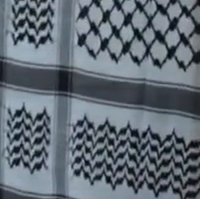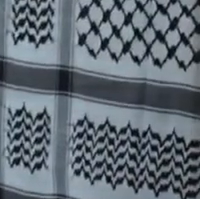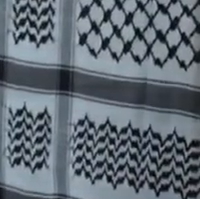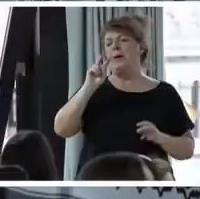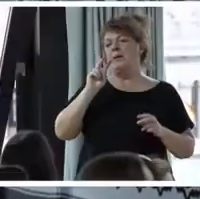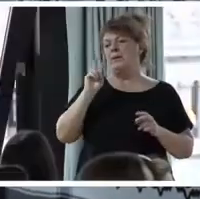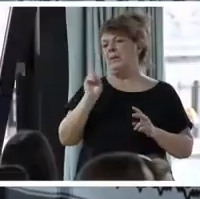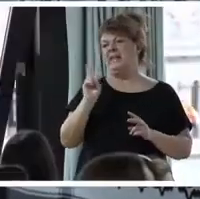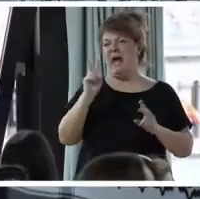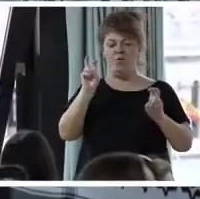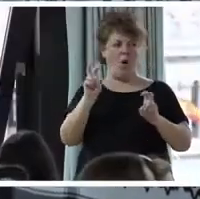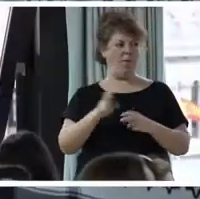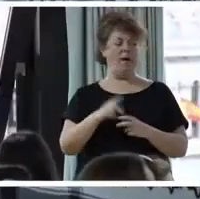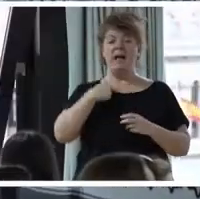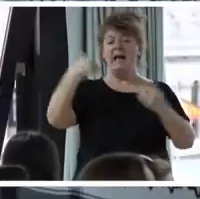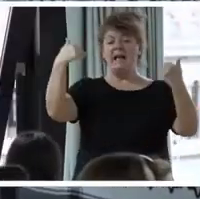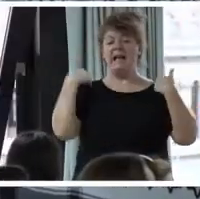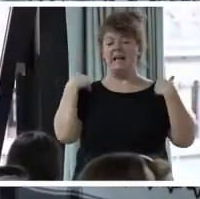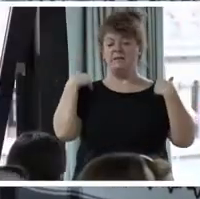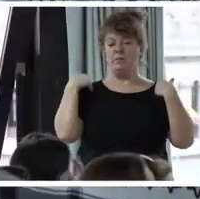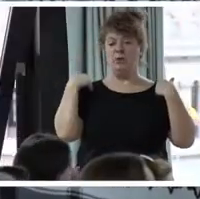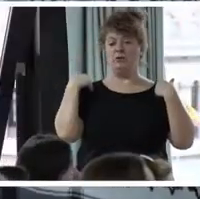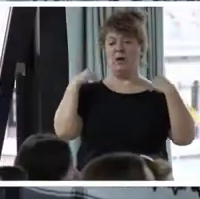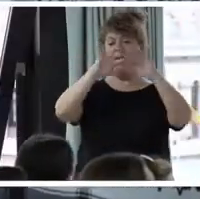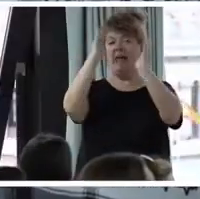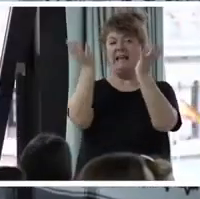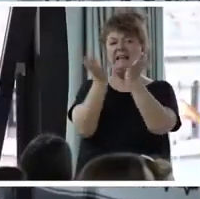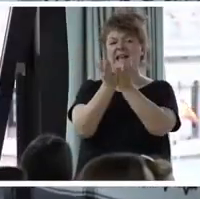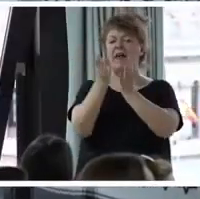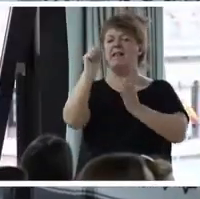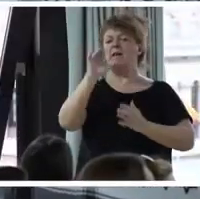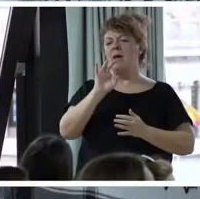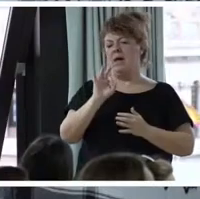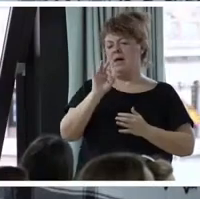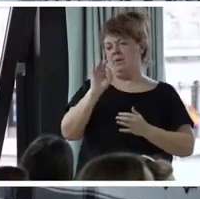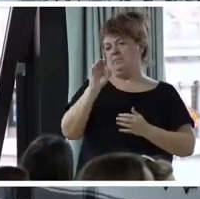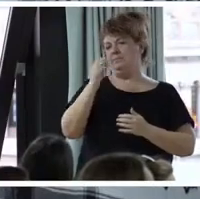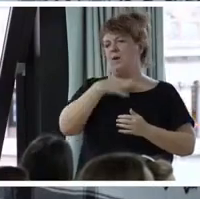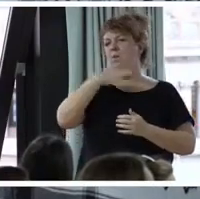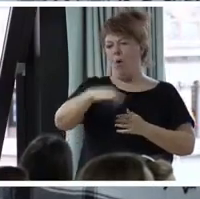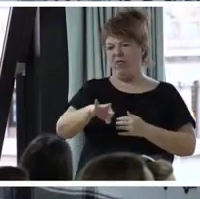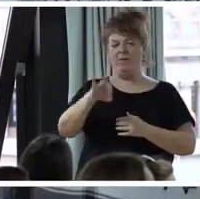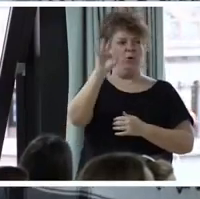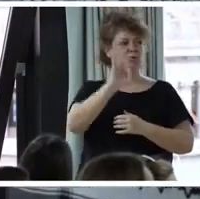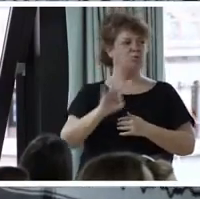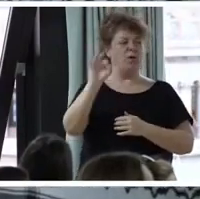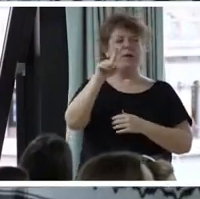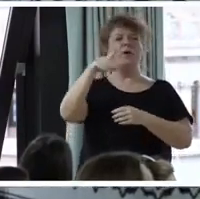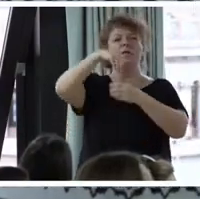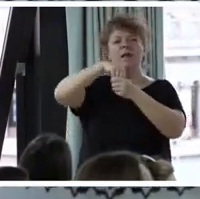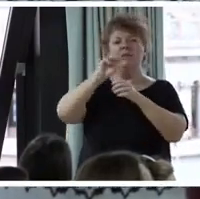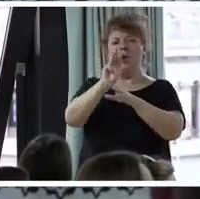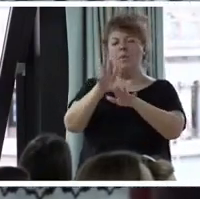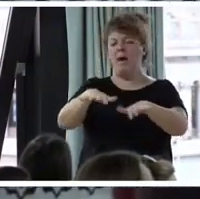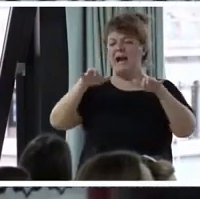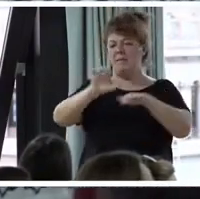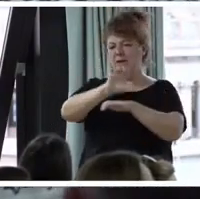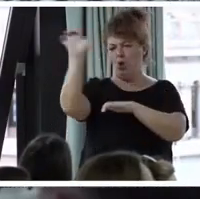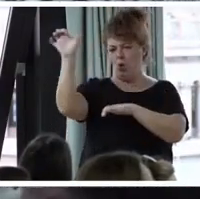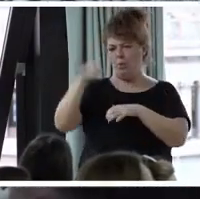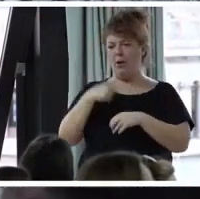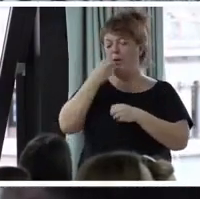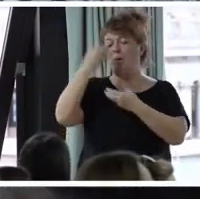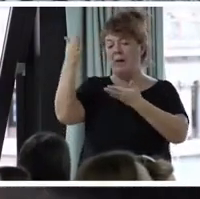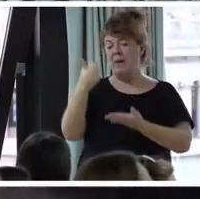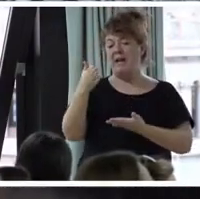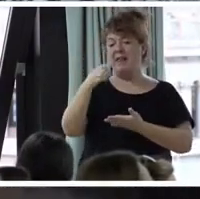soy responsable internacional de podemos y también diputada en el parlamento europeo y quería daros la bienvenida